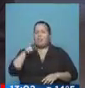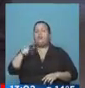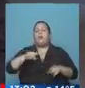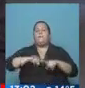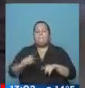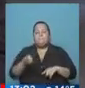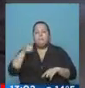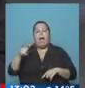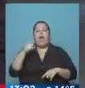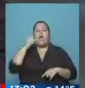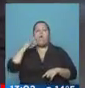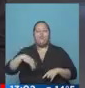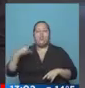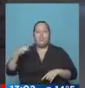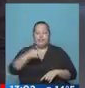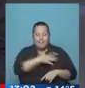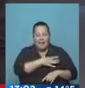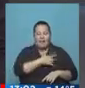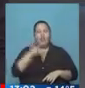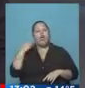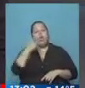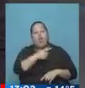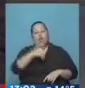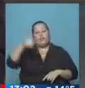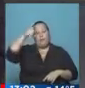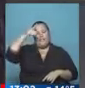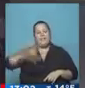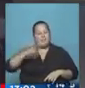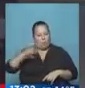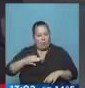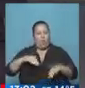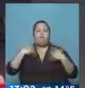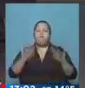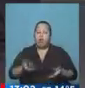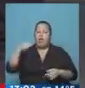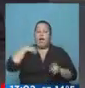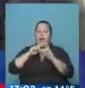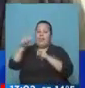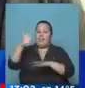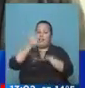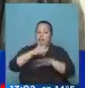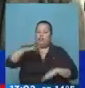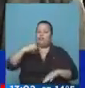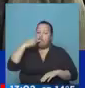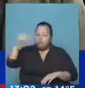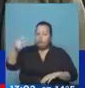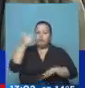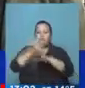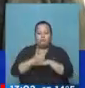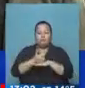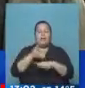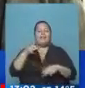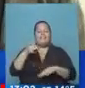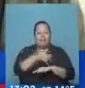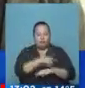de fuerza impulsada por la unión ferroviaria y en contra de las brigadas de seguridad por eso nos vamos ya mismo a 11 así en vivo en la estación